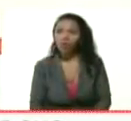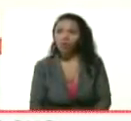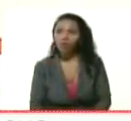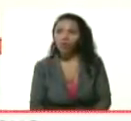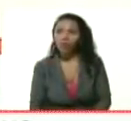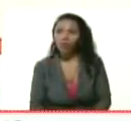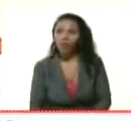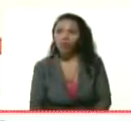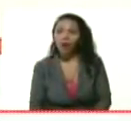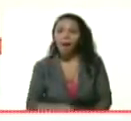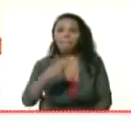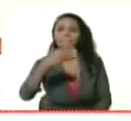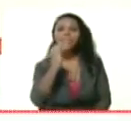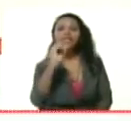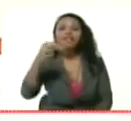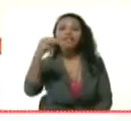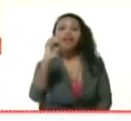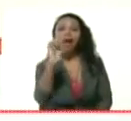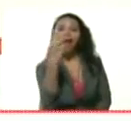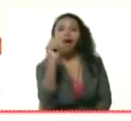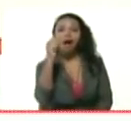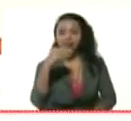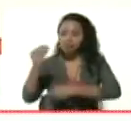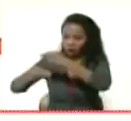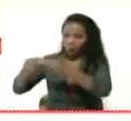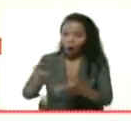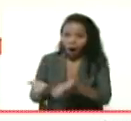a Piñera que lo haga.